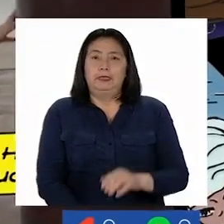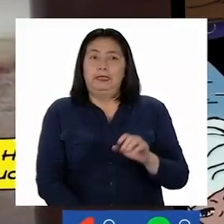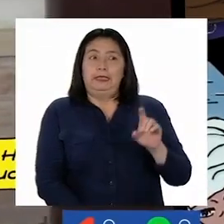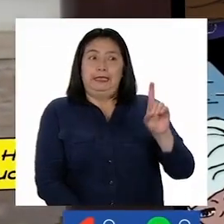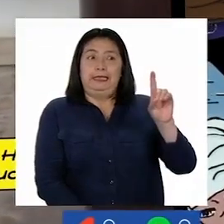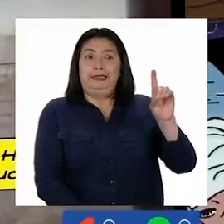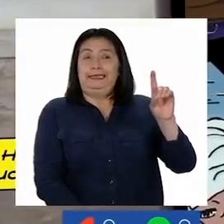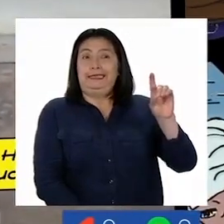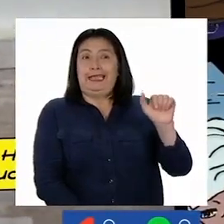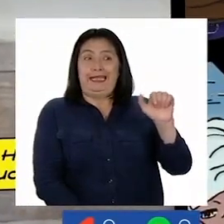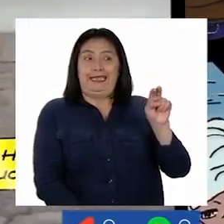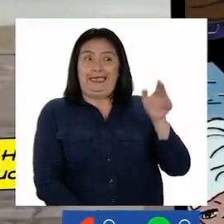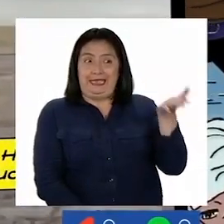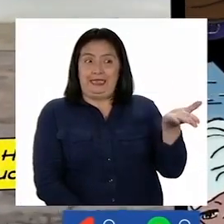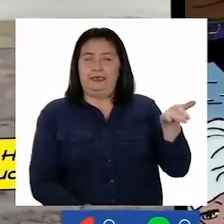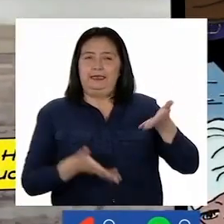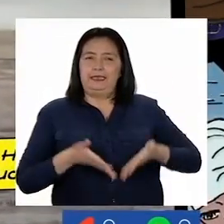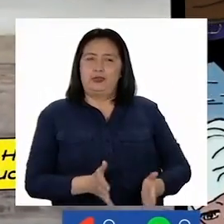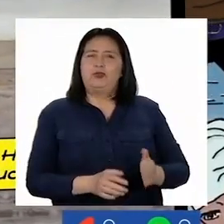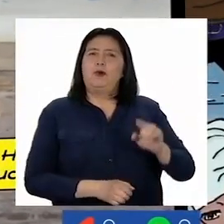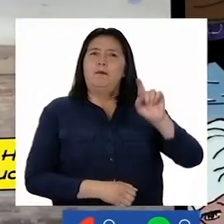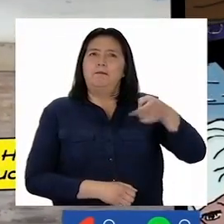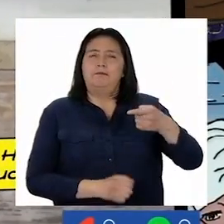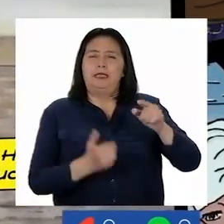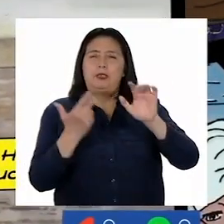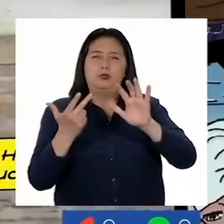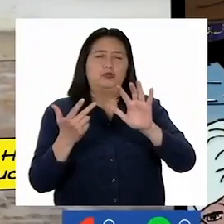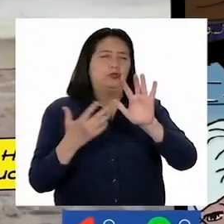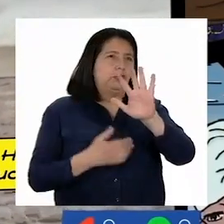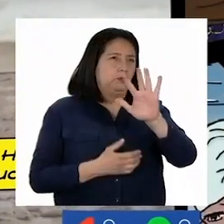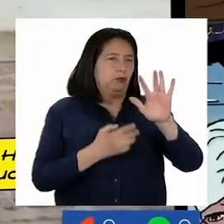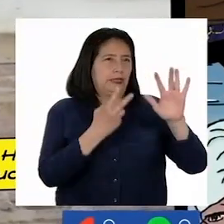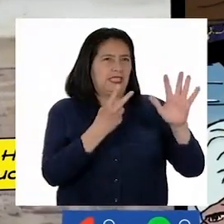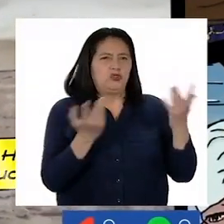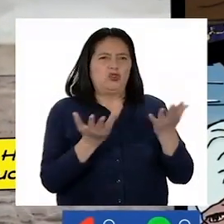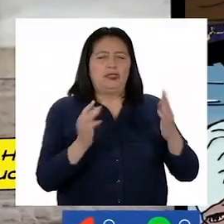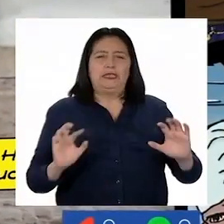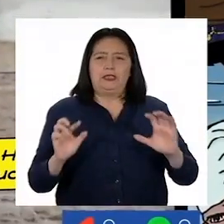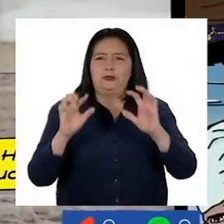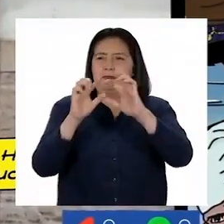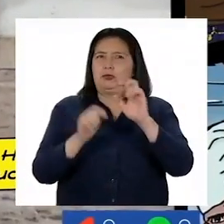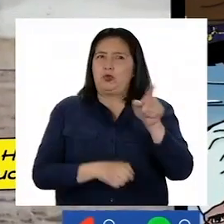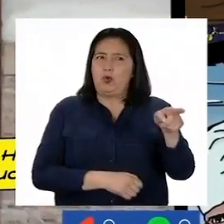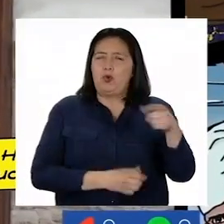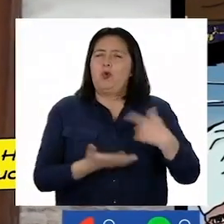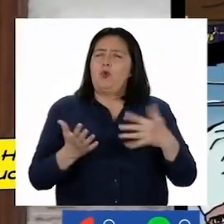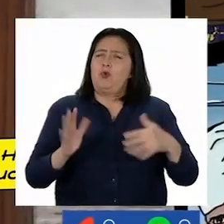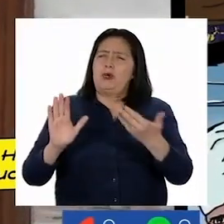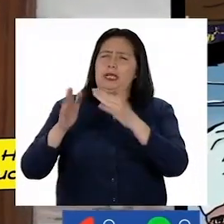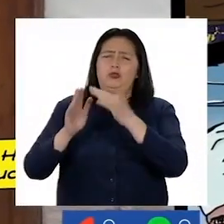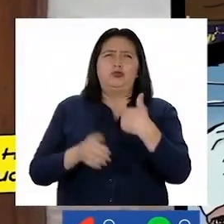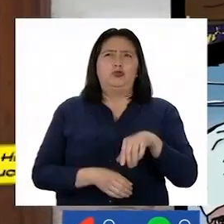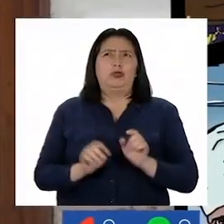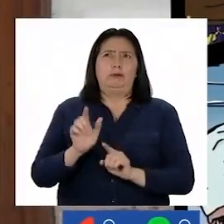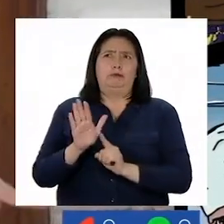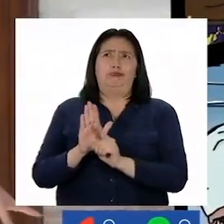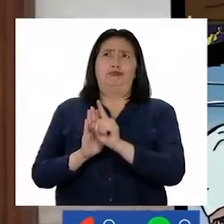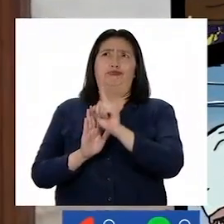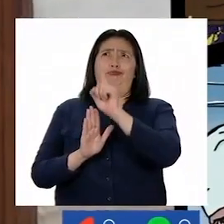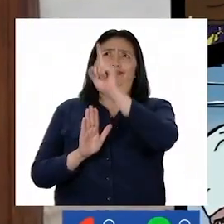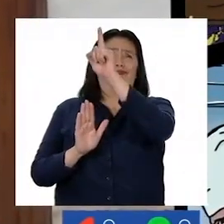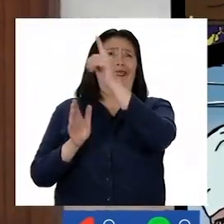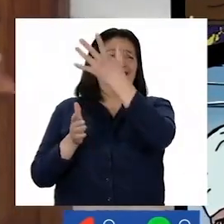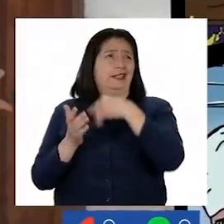Daniel Alcides Carrión nació en 1857 en Cerro de Pasco, considerada una de las ciudades más altas de